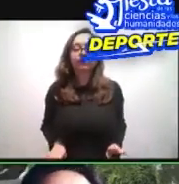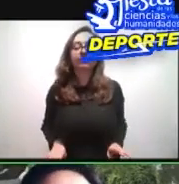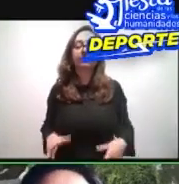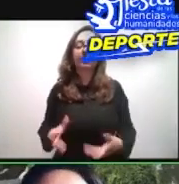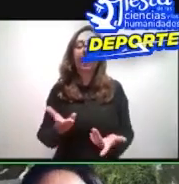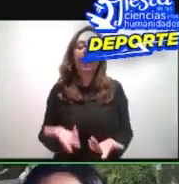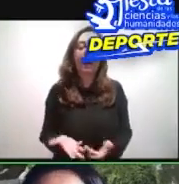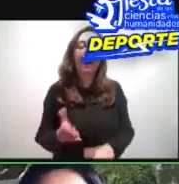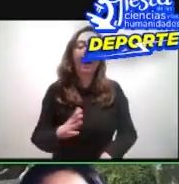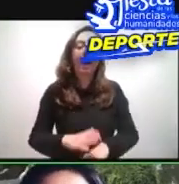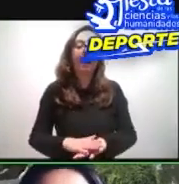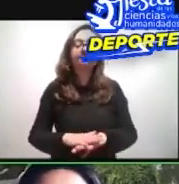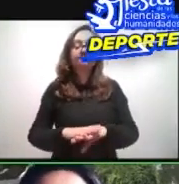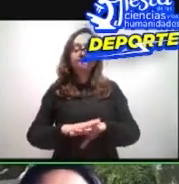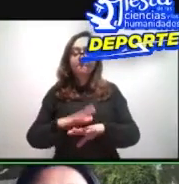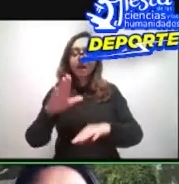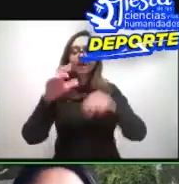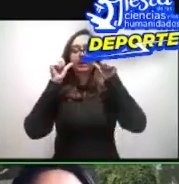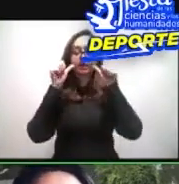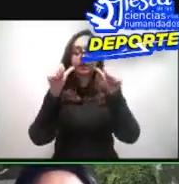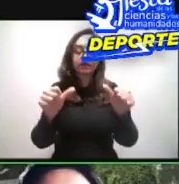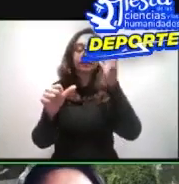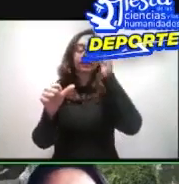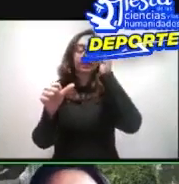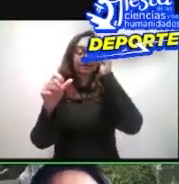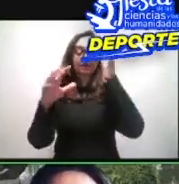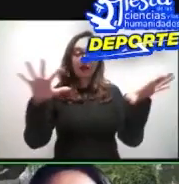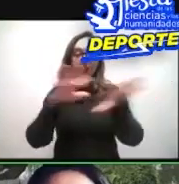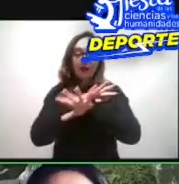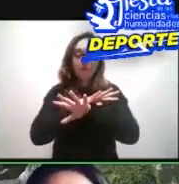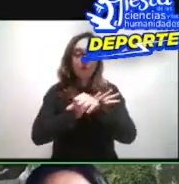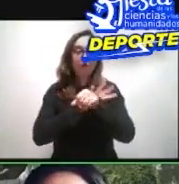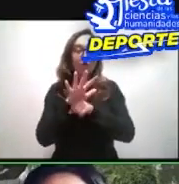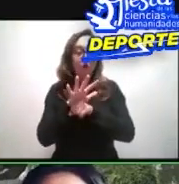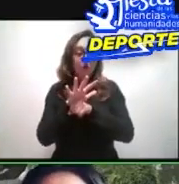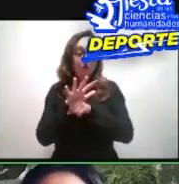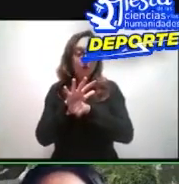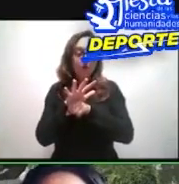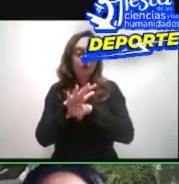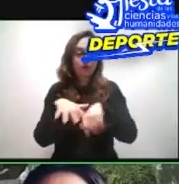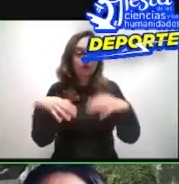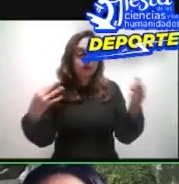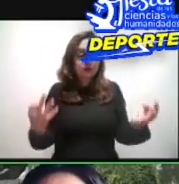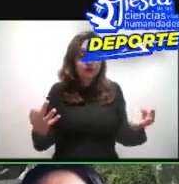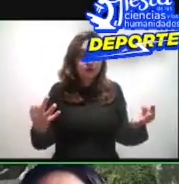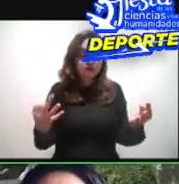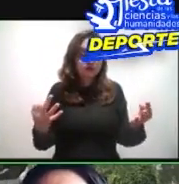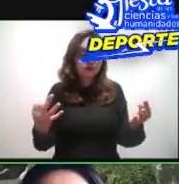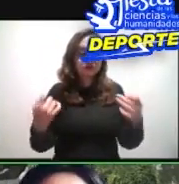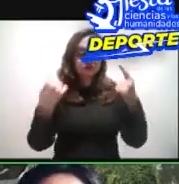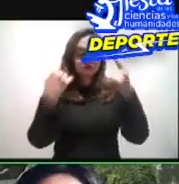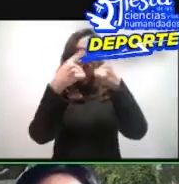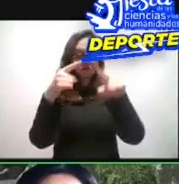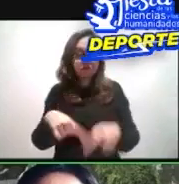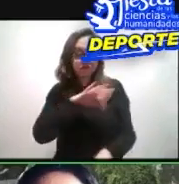han referido que hacen un cambio cognitivo es Hatha Yoga, Vinyasa Yoga y